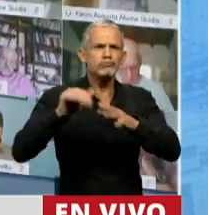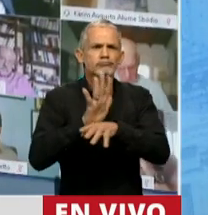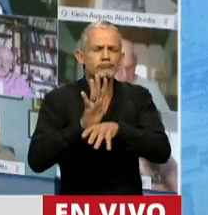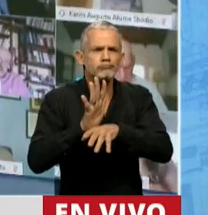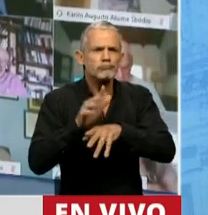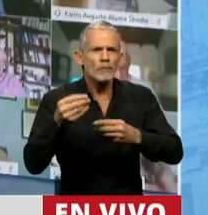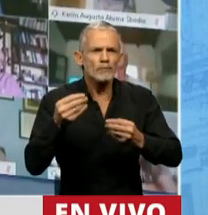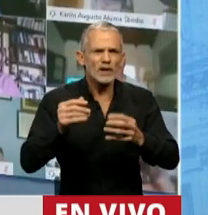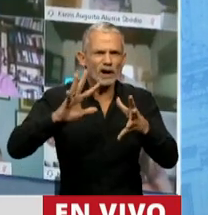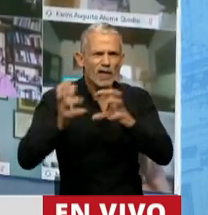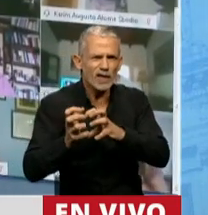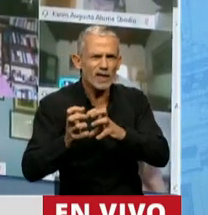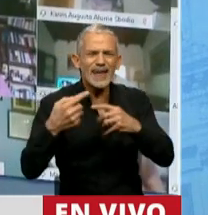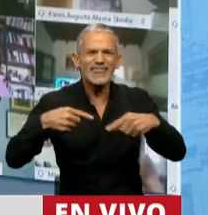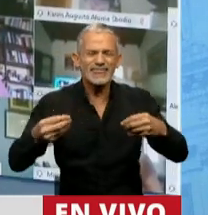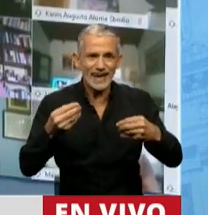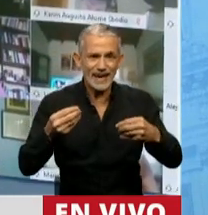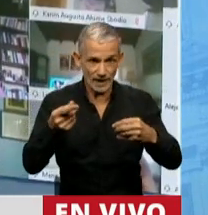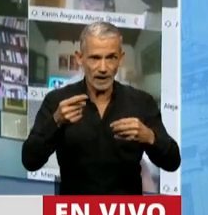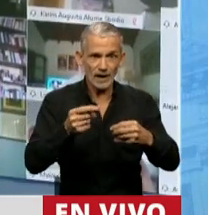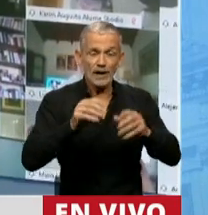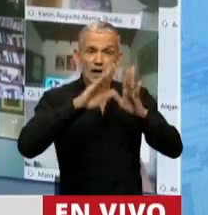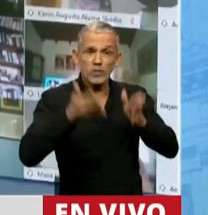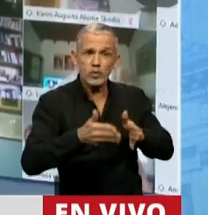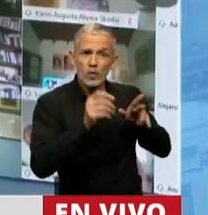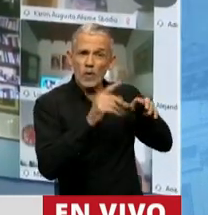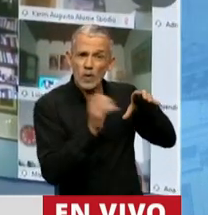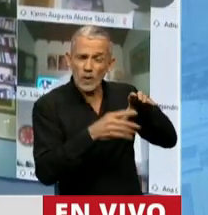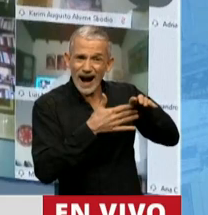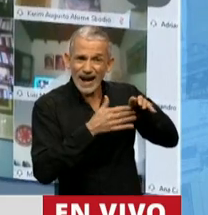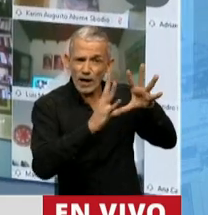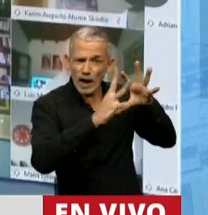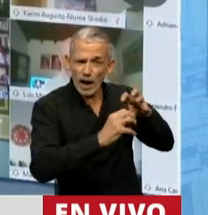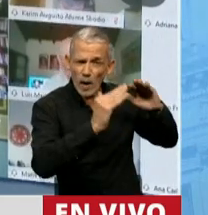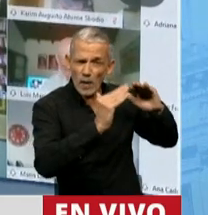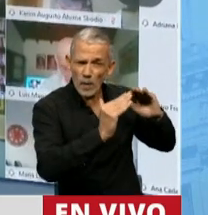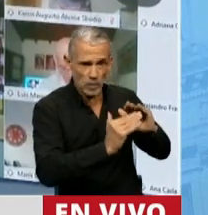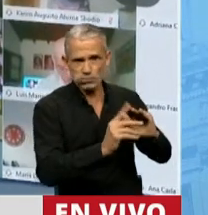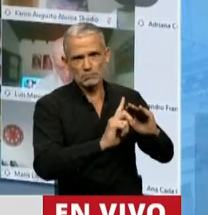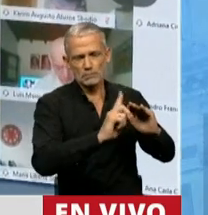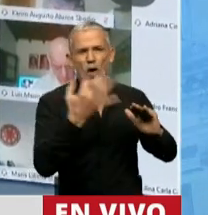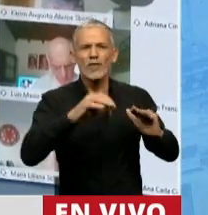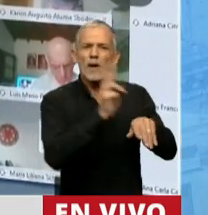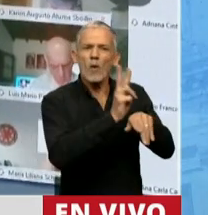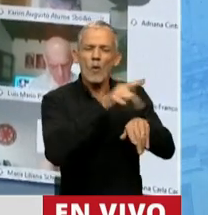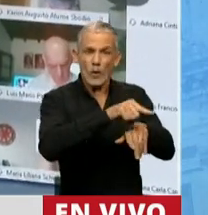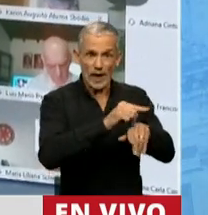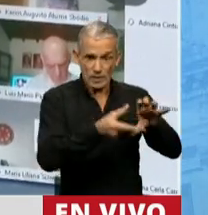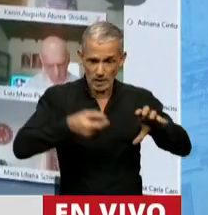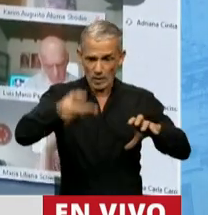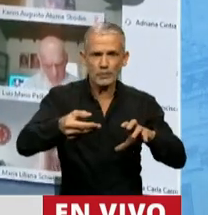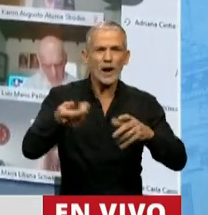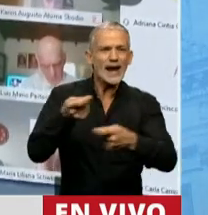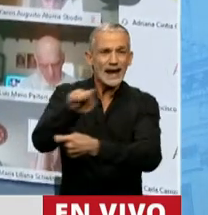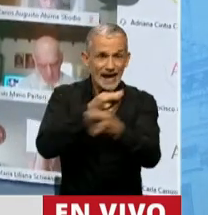un deterioro, un detrimento del patrimonio del Fondo de Garantía de Sustentabilidad, ya que deben hacerse operaciones que